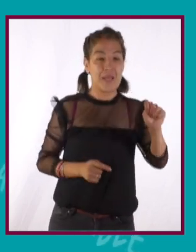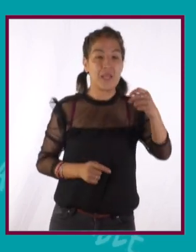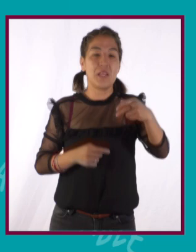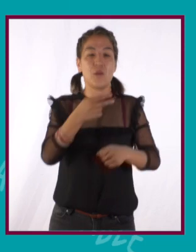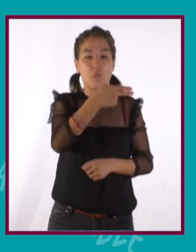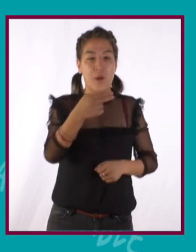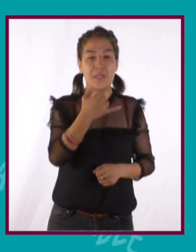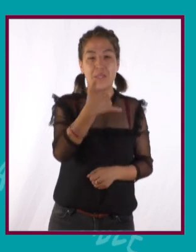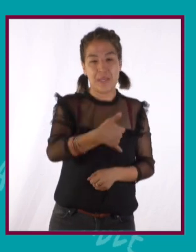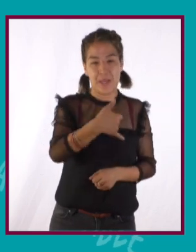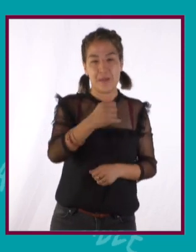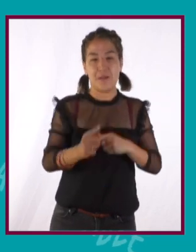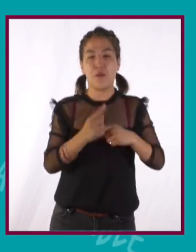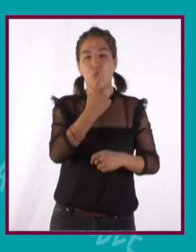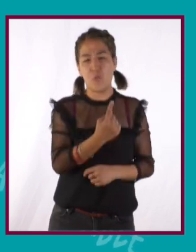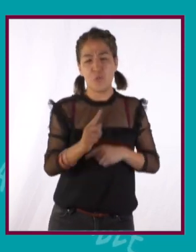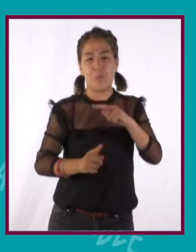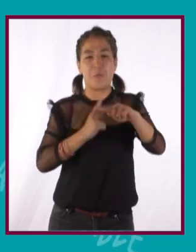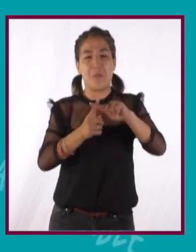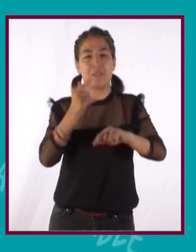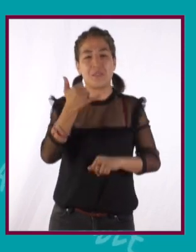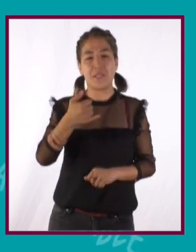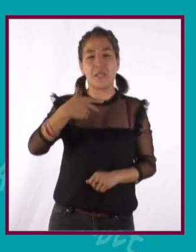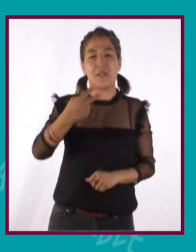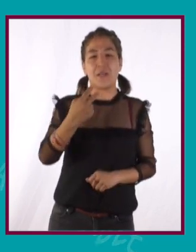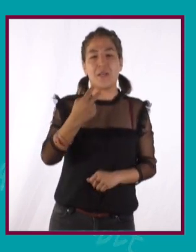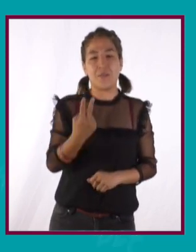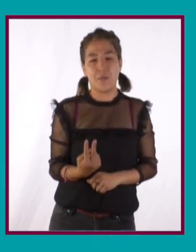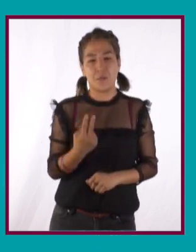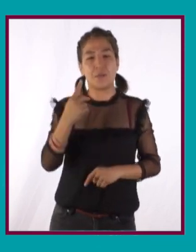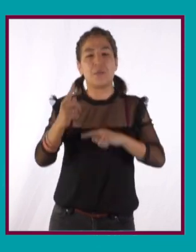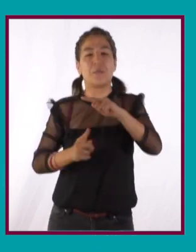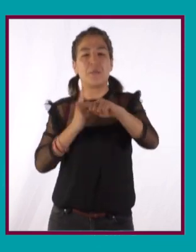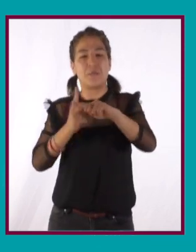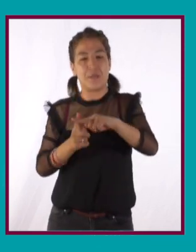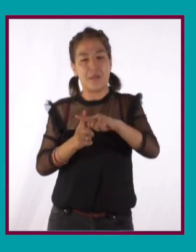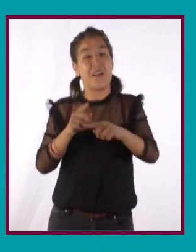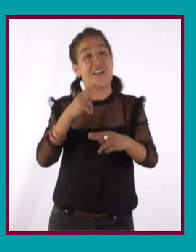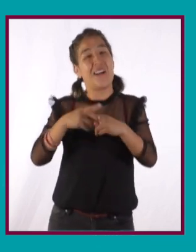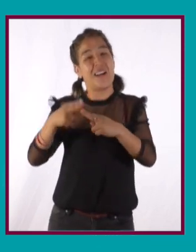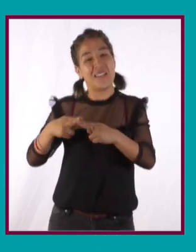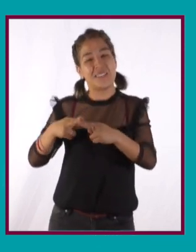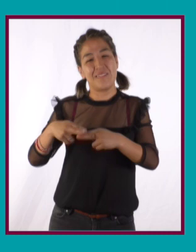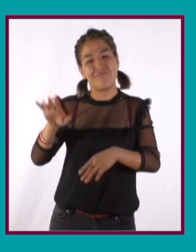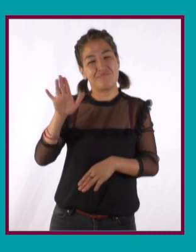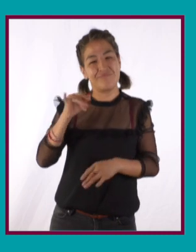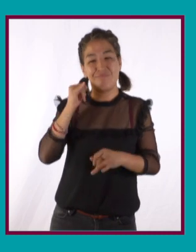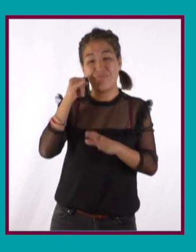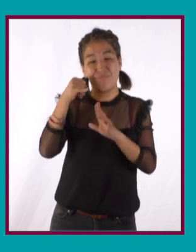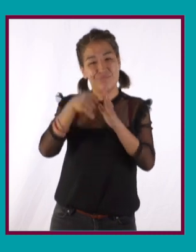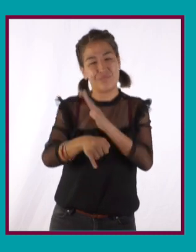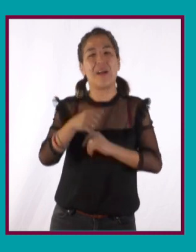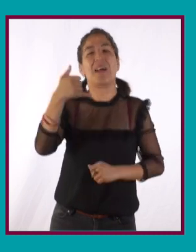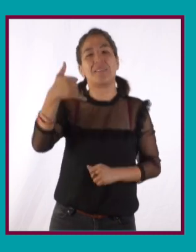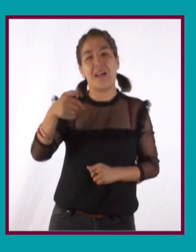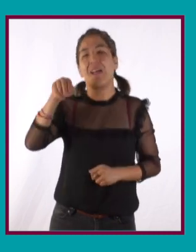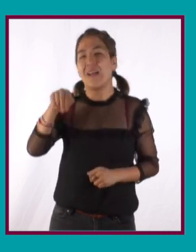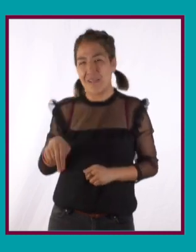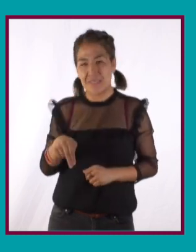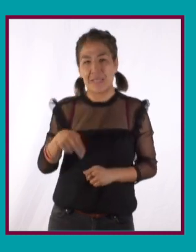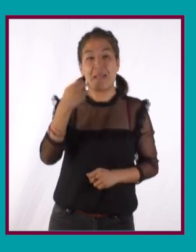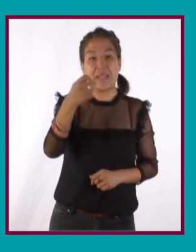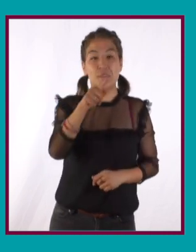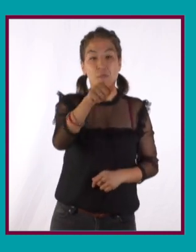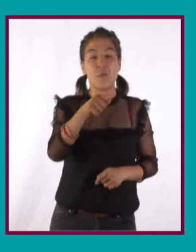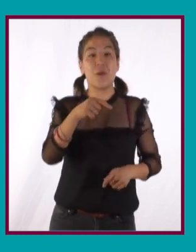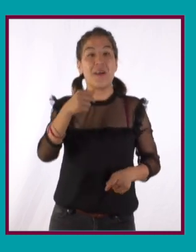T es igual a Y subíndice 1 más Y subíndice 2 hasta Y subíndice N. Si el movimiento